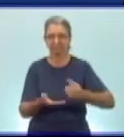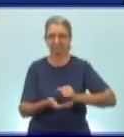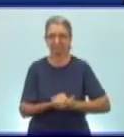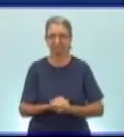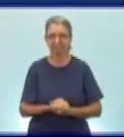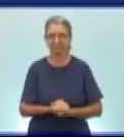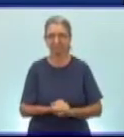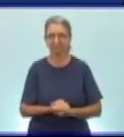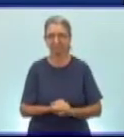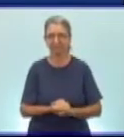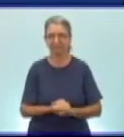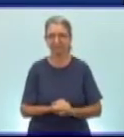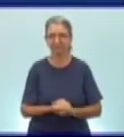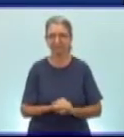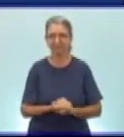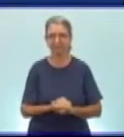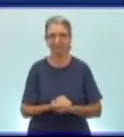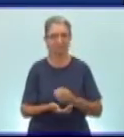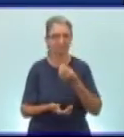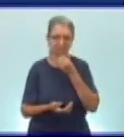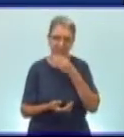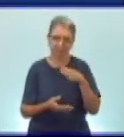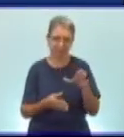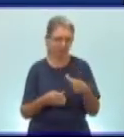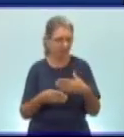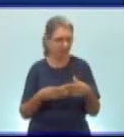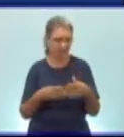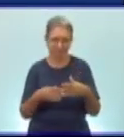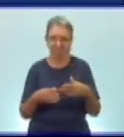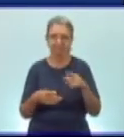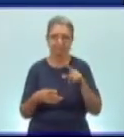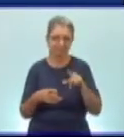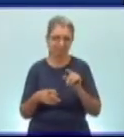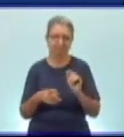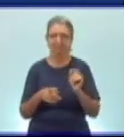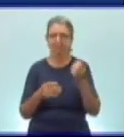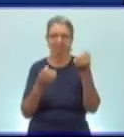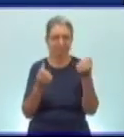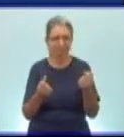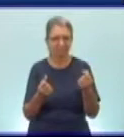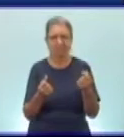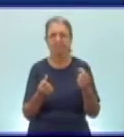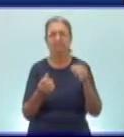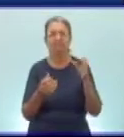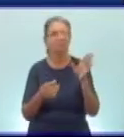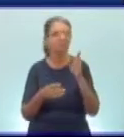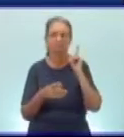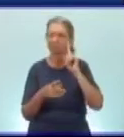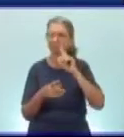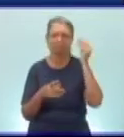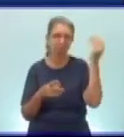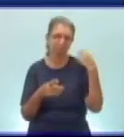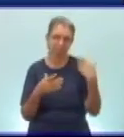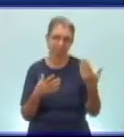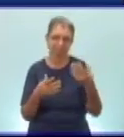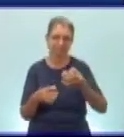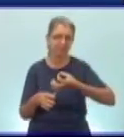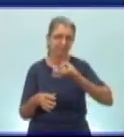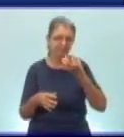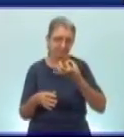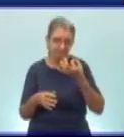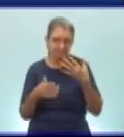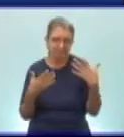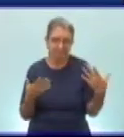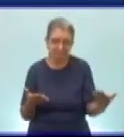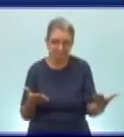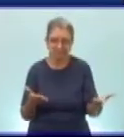resorte o cualquier cuerpo que pueda ser deformado y un sistema con masa conocida. Y bueno, la expresión a partir de la que tenemos en